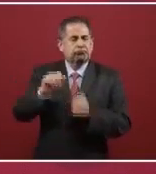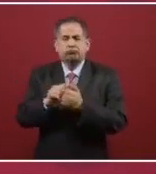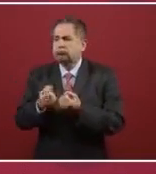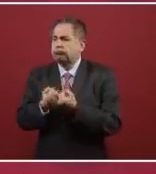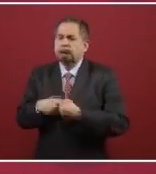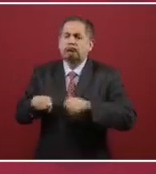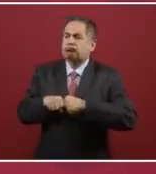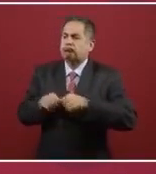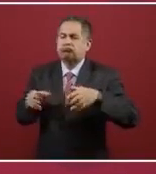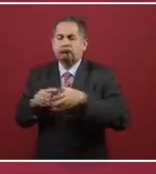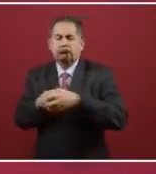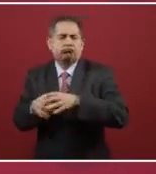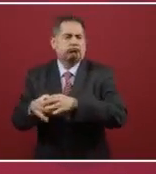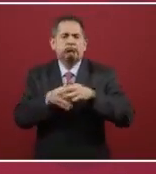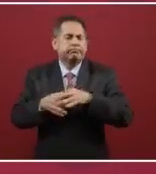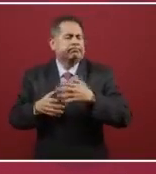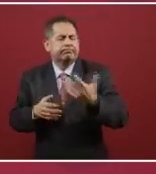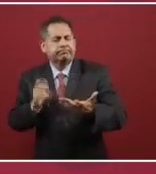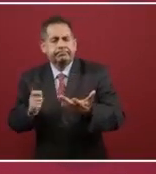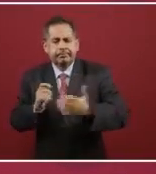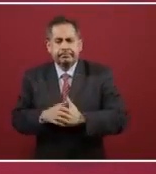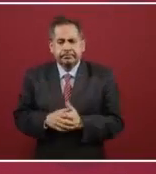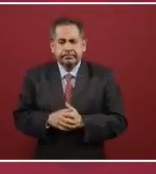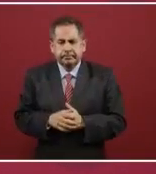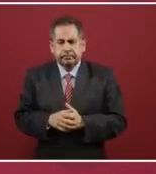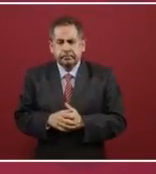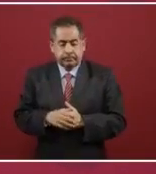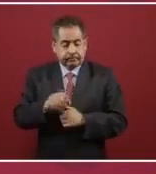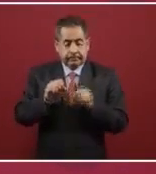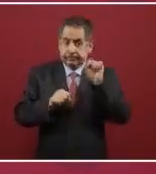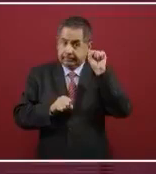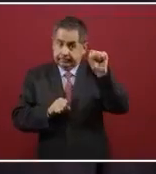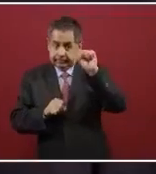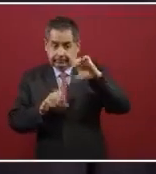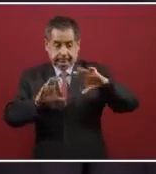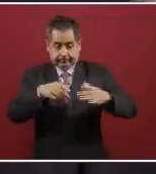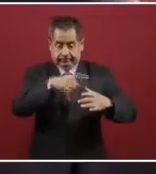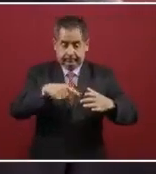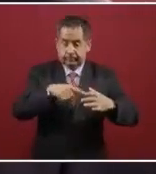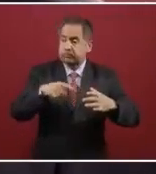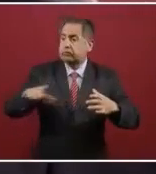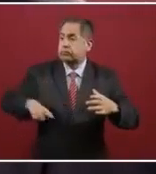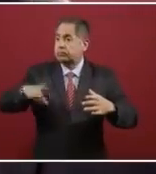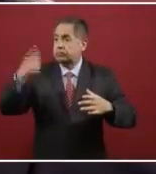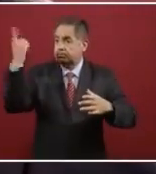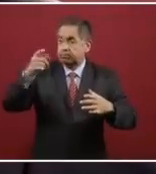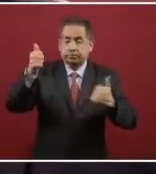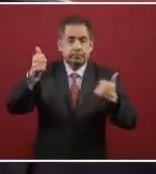corporativos, es decir, al servicio del Estado. Entonces, mientras